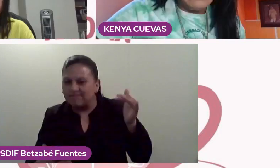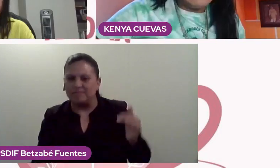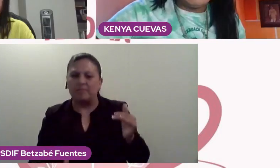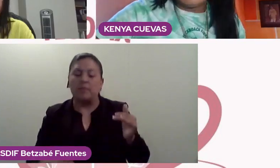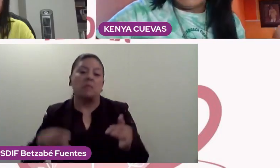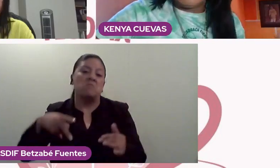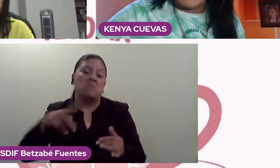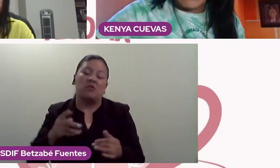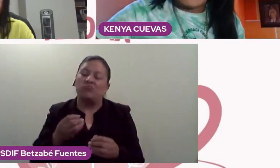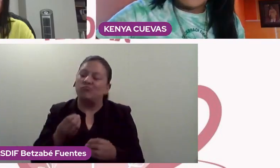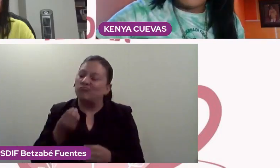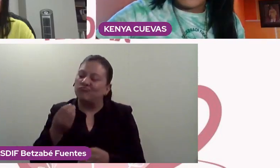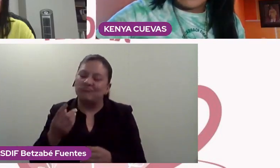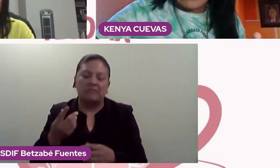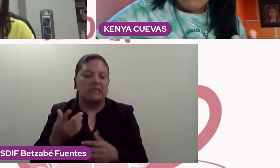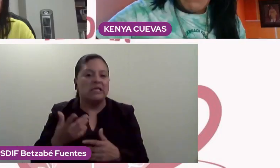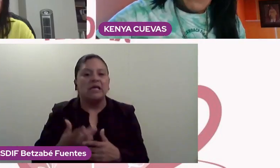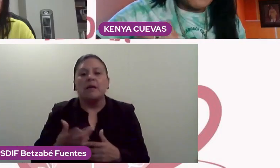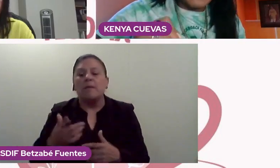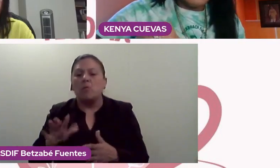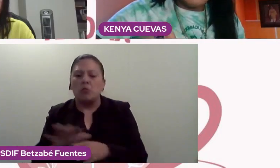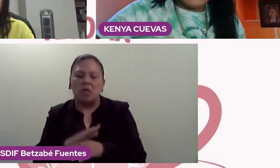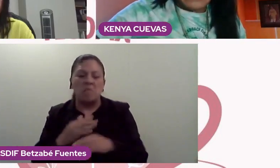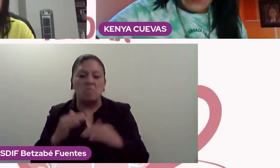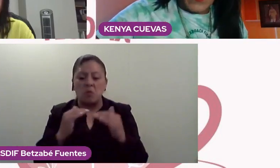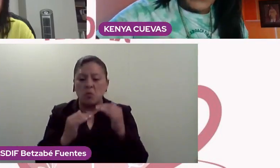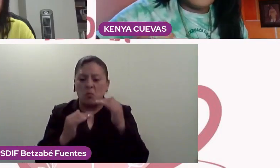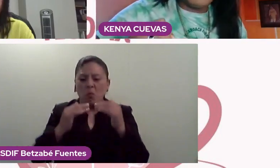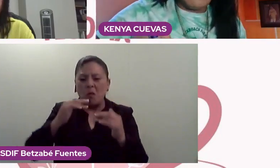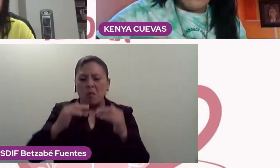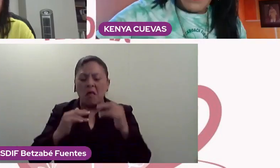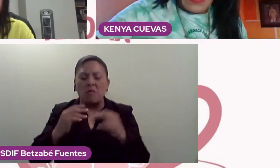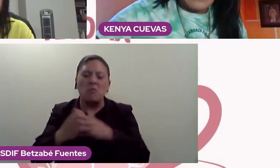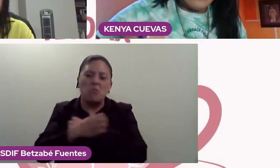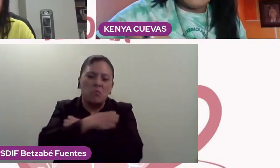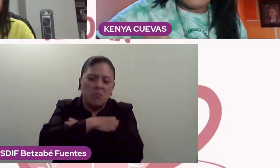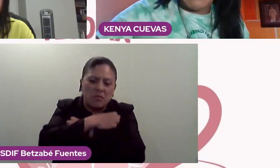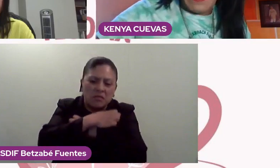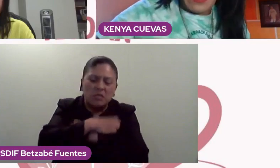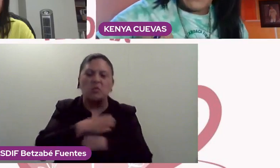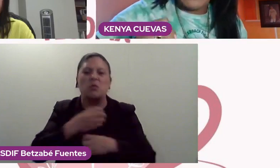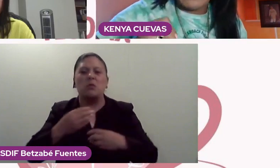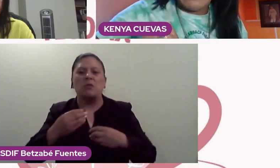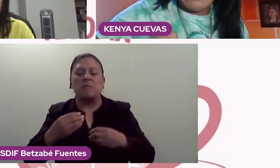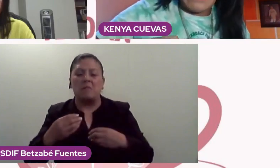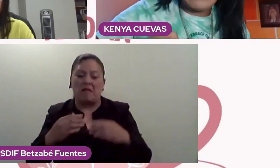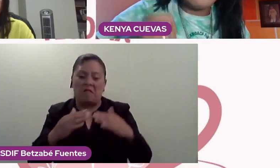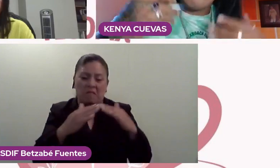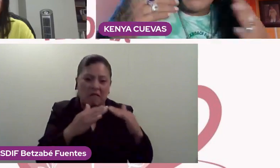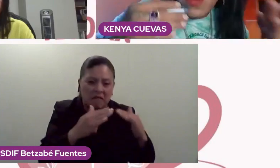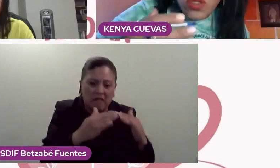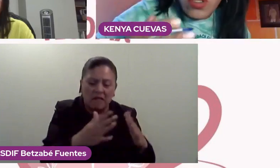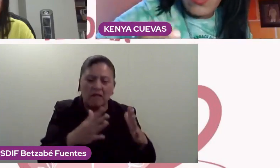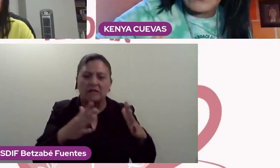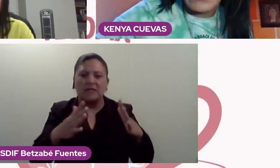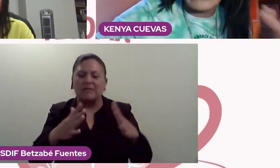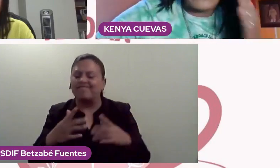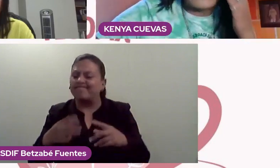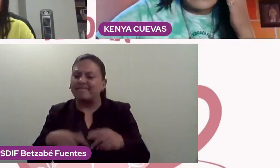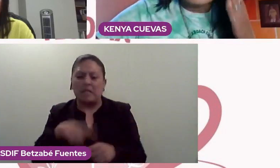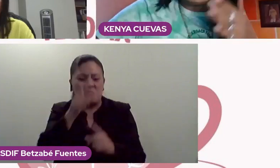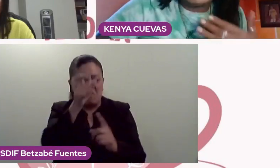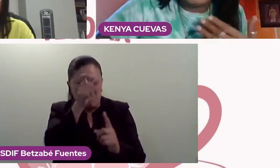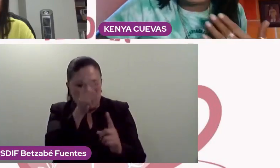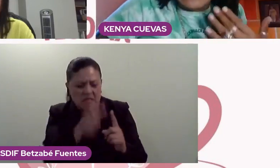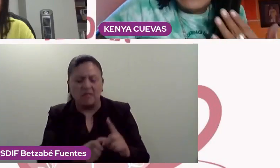trans, desde la desigualdad educativa, de salud, de vivienda, de trabajo, de identidad y de muchos otros